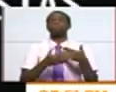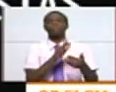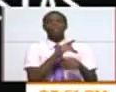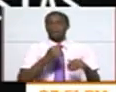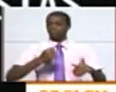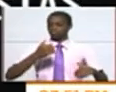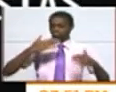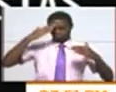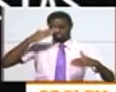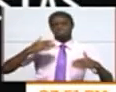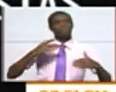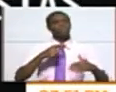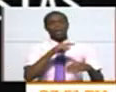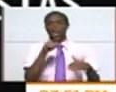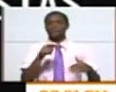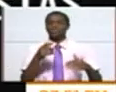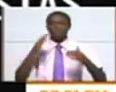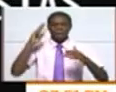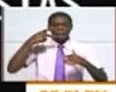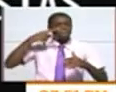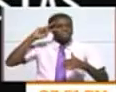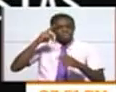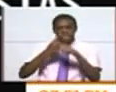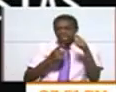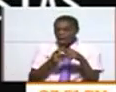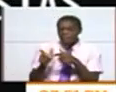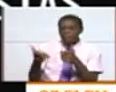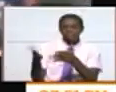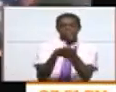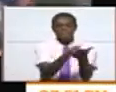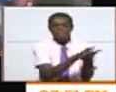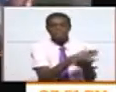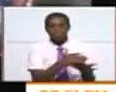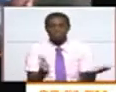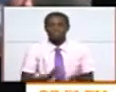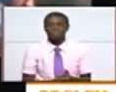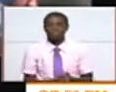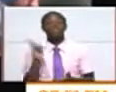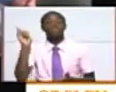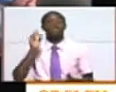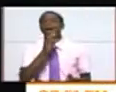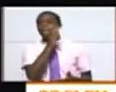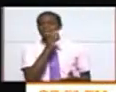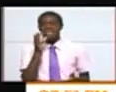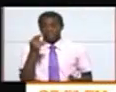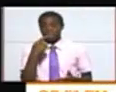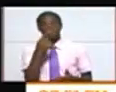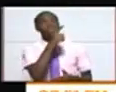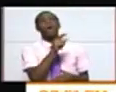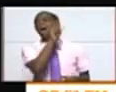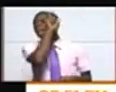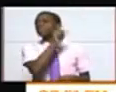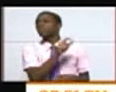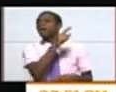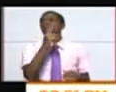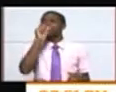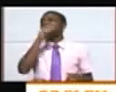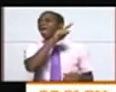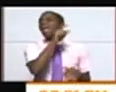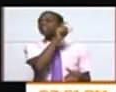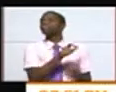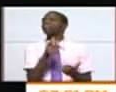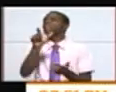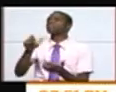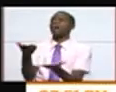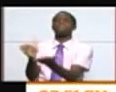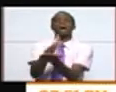seguridad y grupos paramilitares y ciudadanos. Cada vez que yo me refiera a este señor lo voy a llamar como lo que es, genocida.